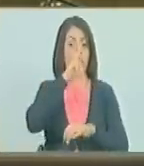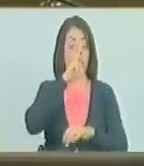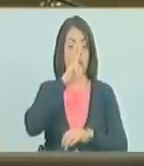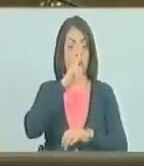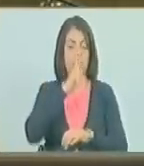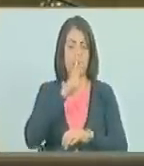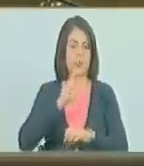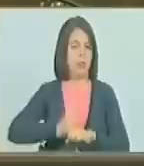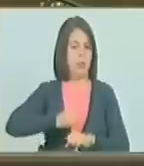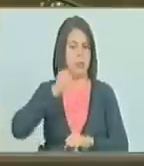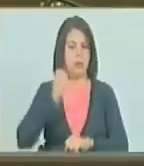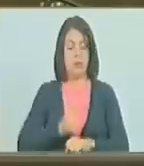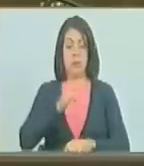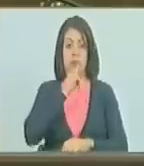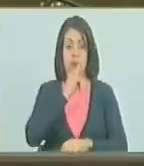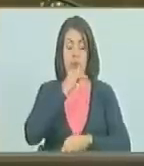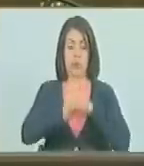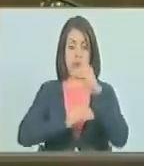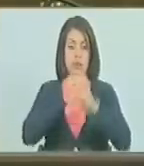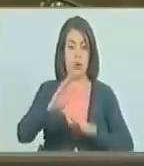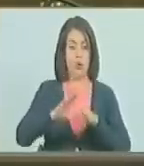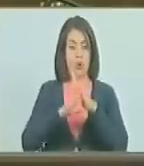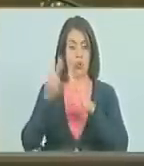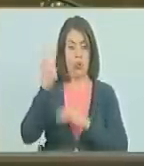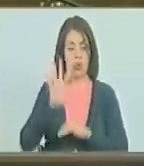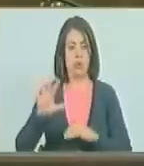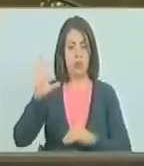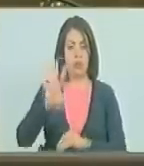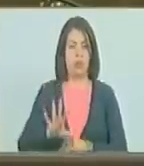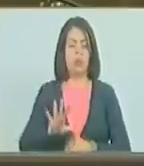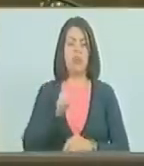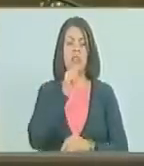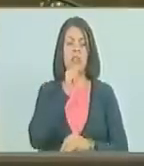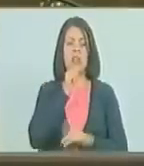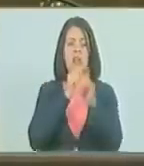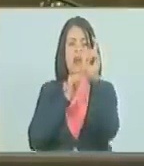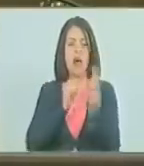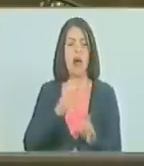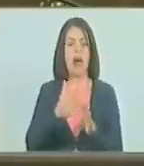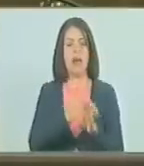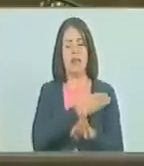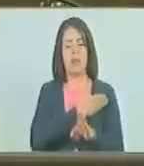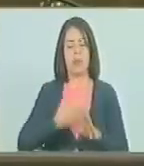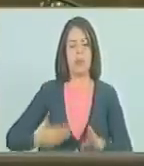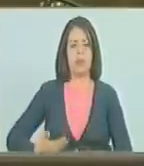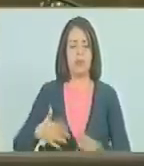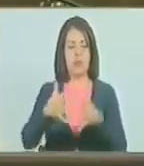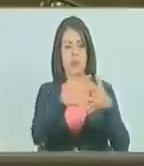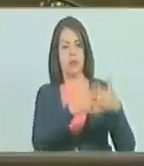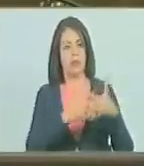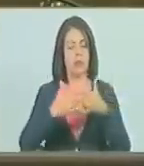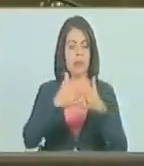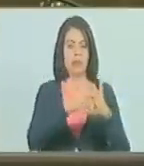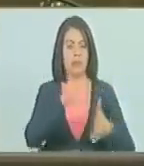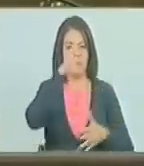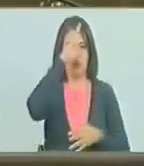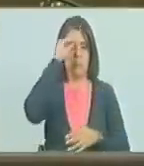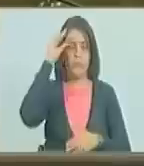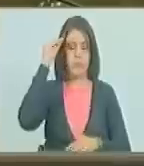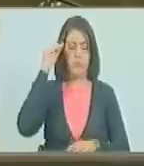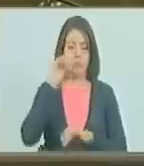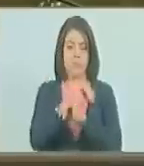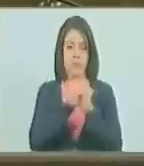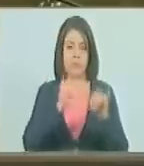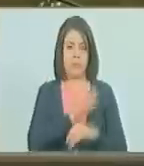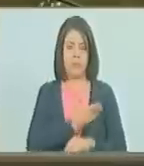e impertinentes declaraciones contra Venezuela por parte del expresidente de los Estados Unidos, Donald Trump.